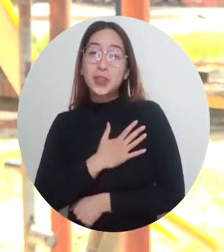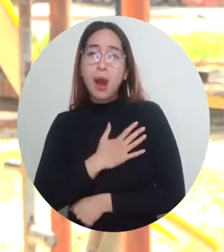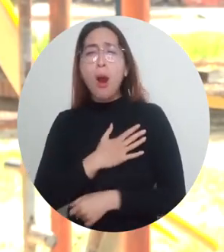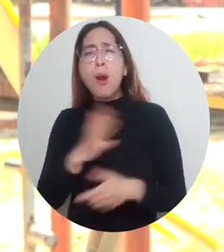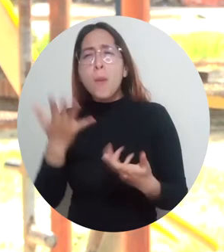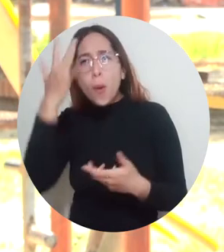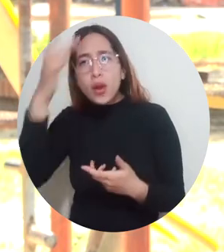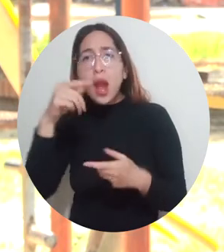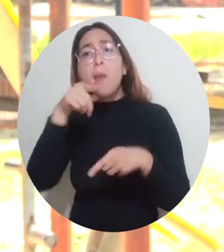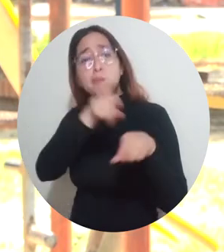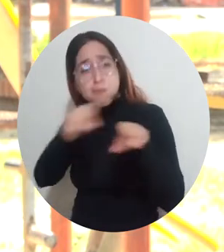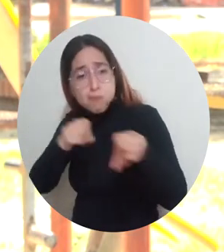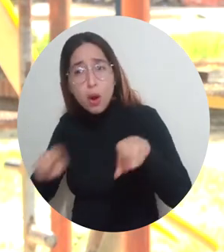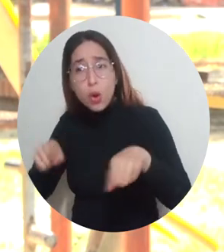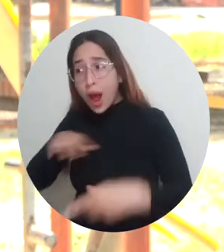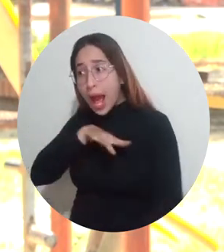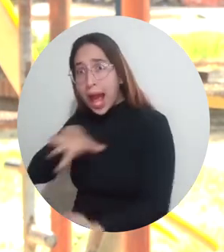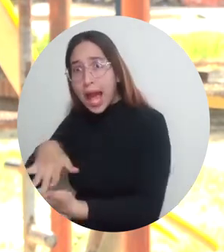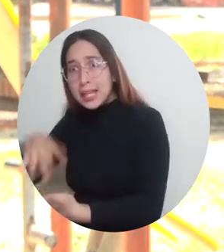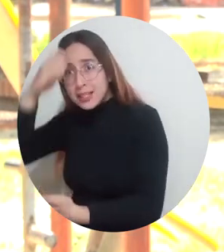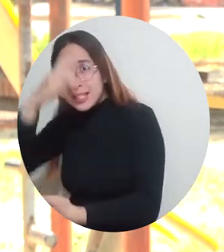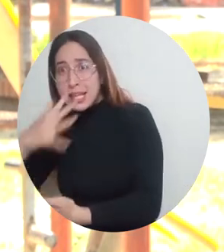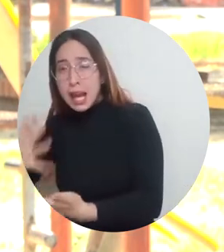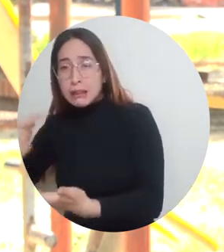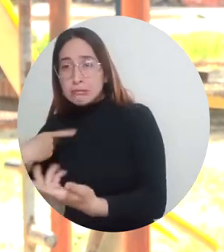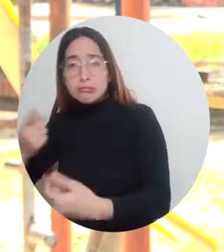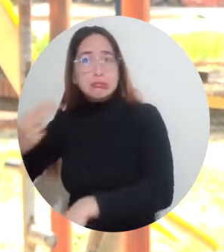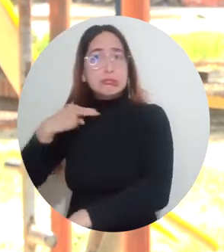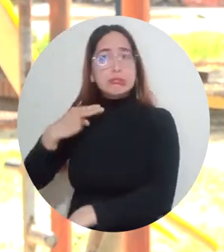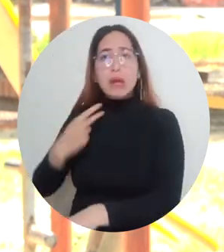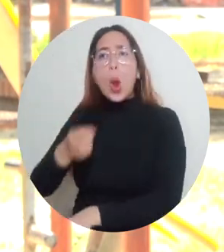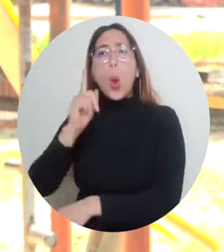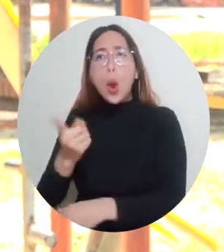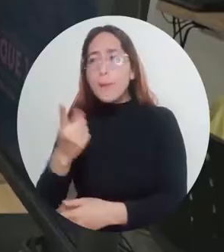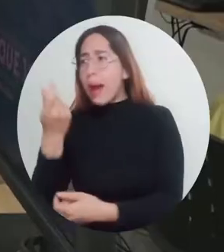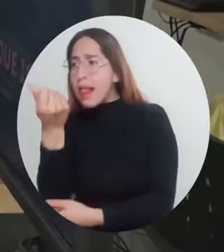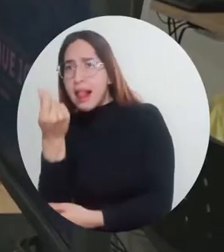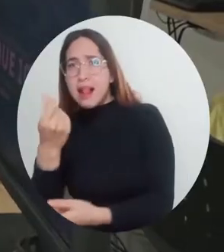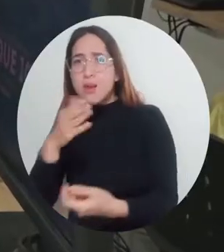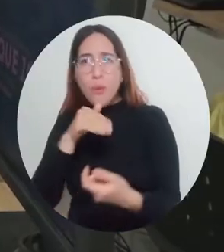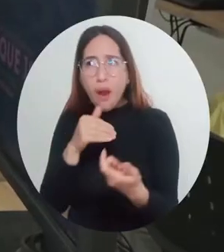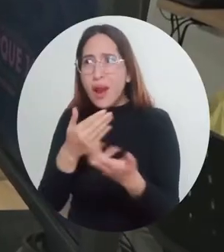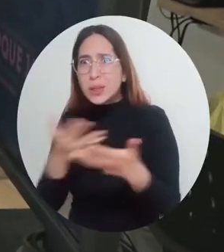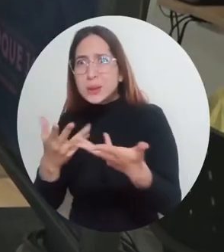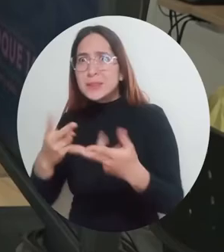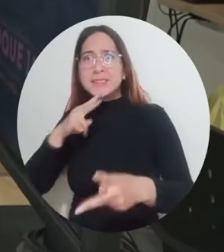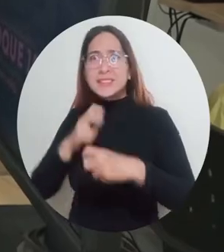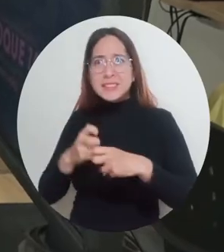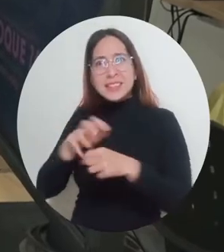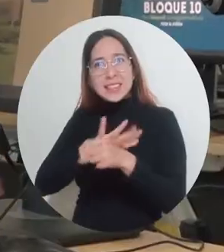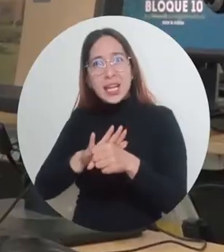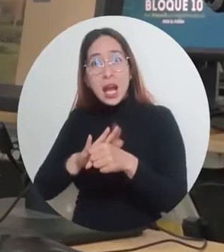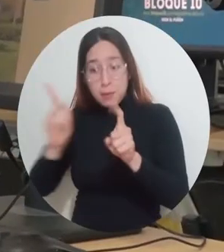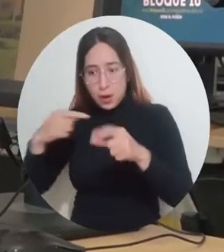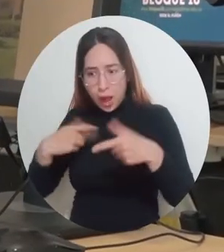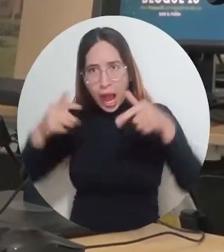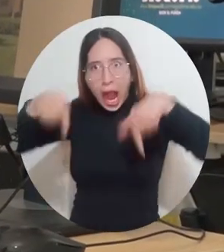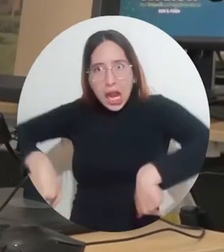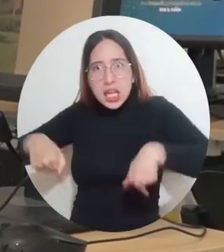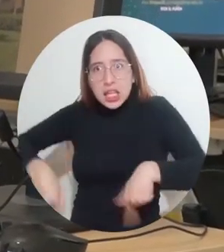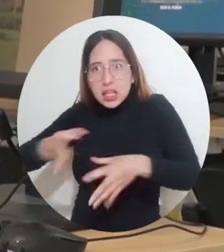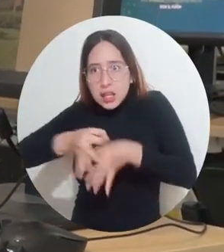muchas personas no pueden dirigirse a Santa Marta porque no tienen suficiente apoyo económico, en cambio acá tenemos una conexión